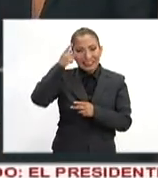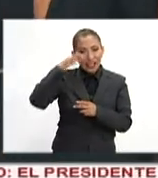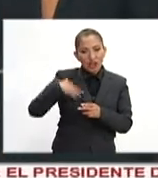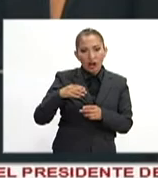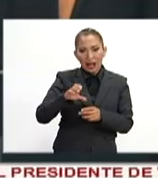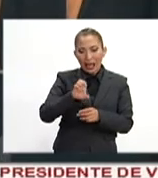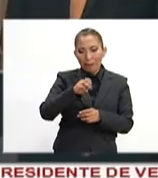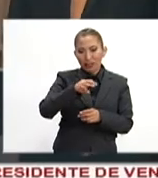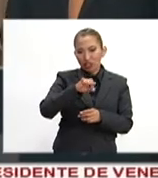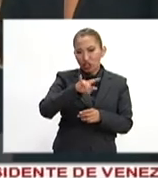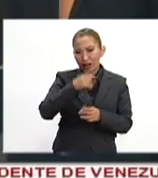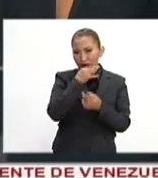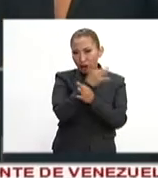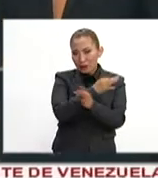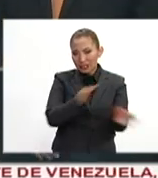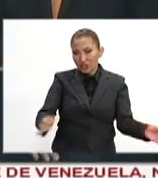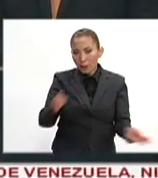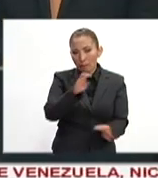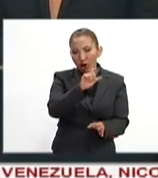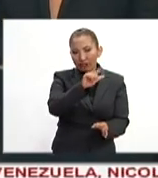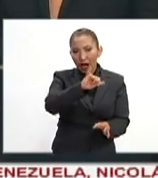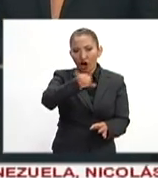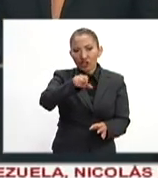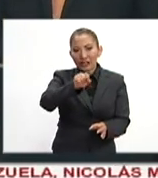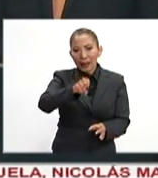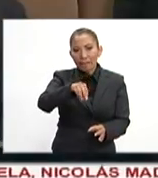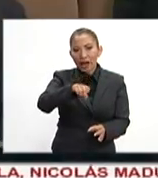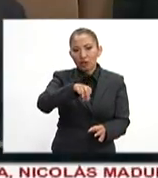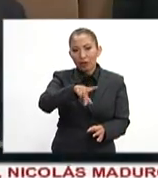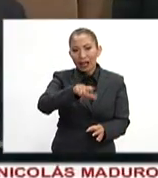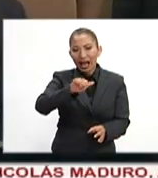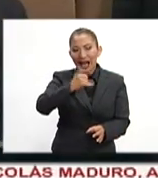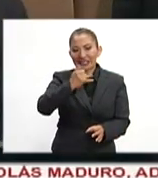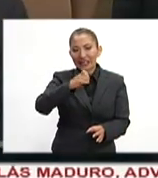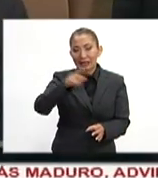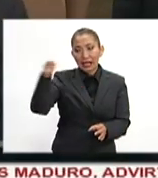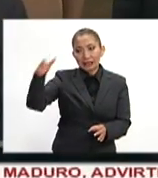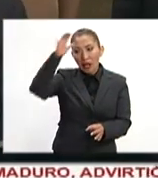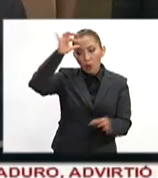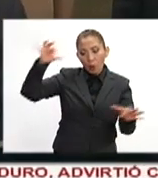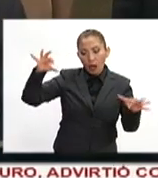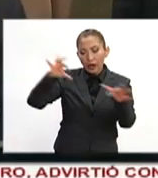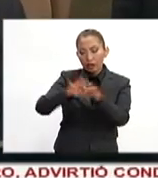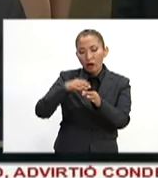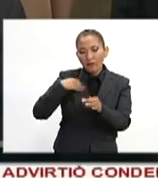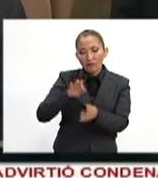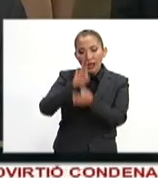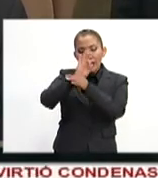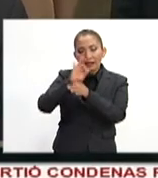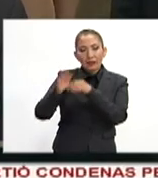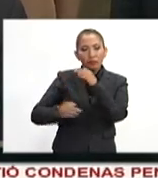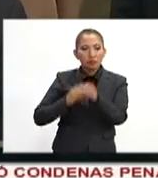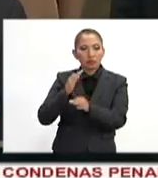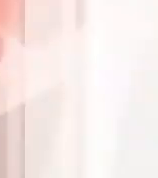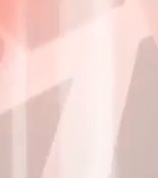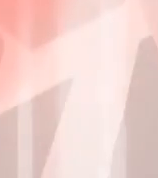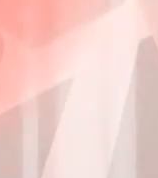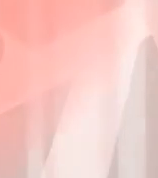de emisoras e información de la Bolsa, José Manuel Allende, dijo que con este convenio se hace frente a la globalización.